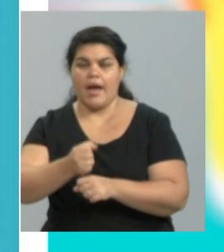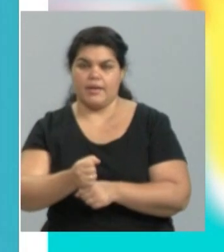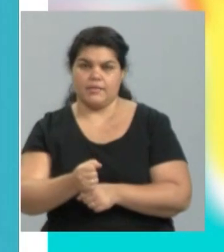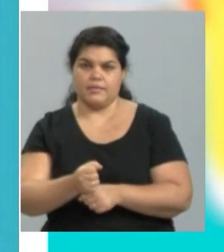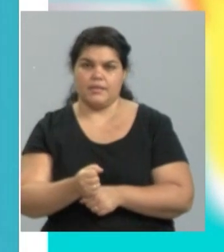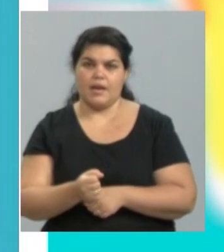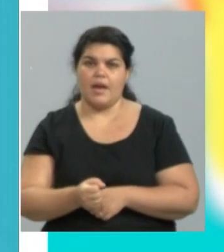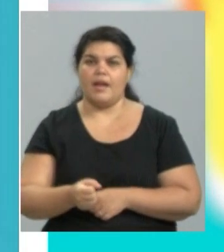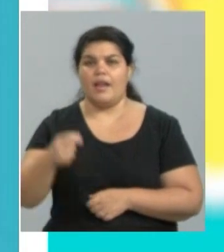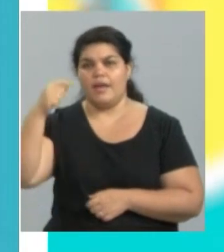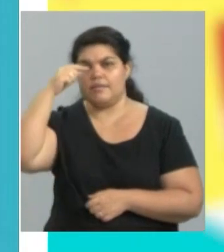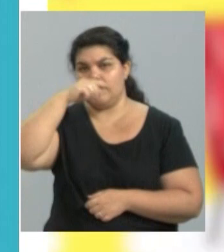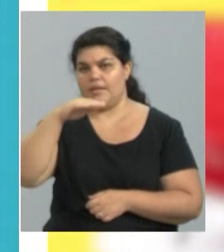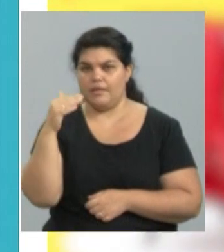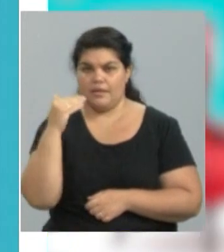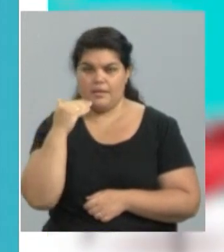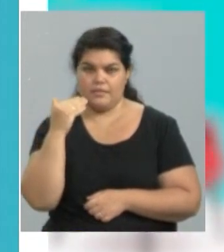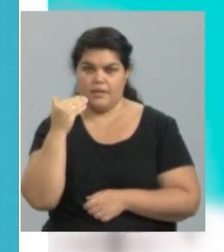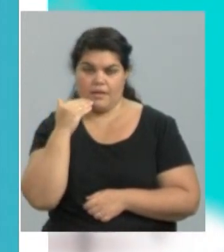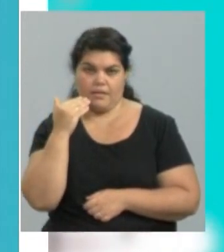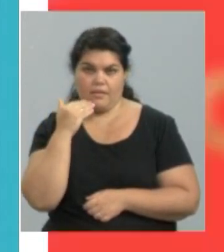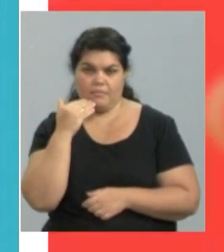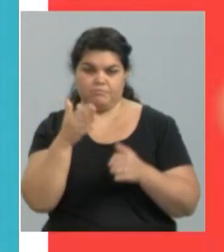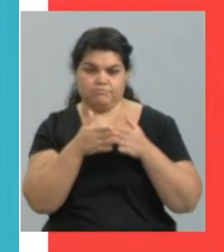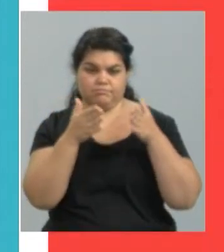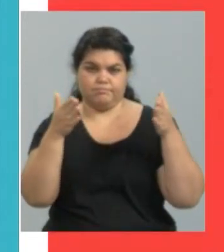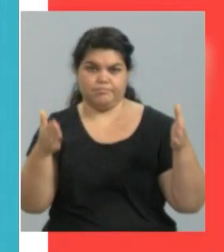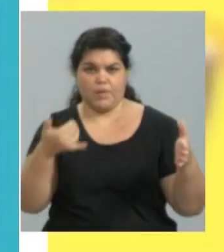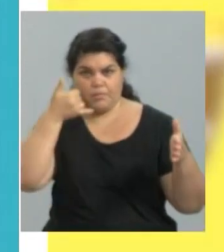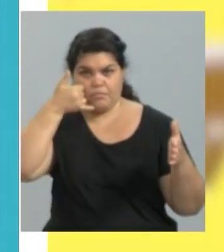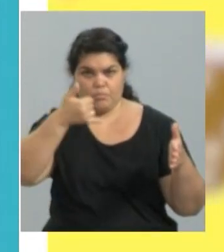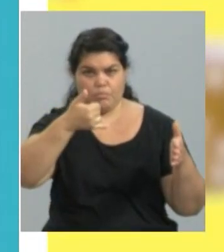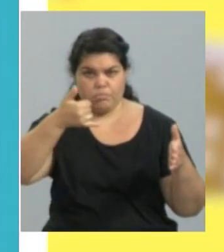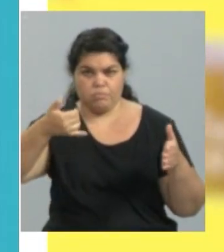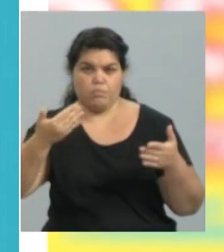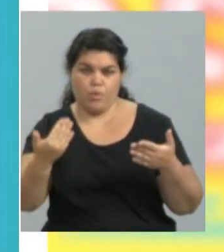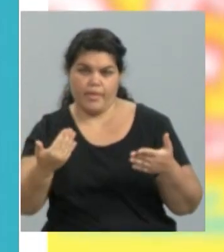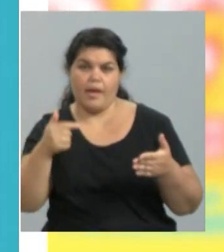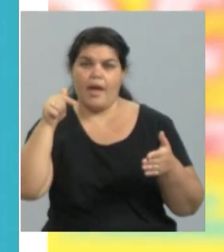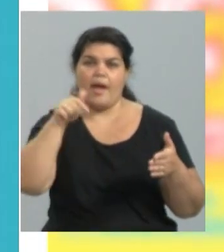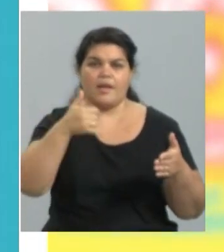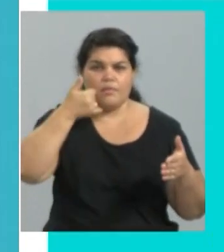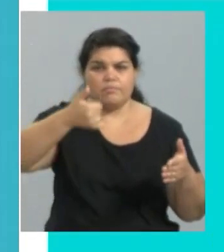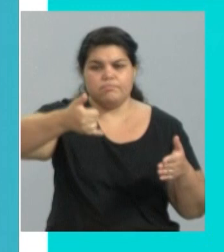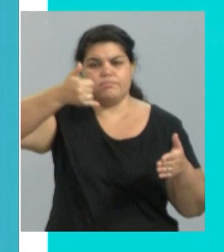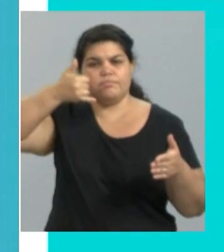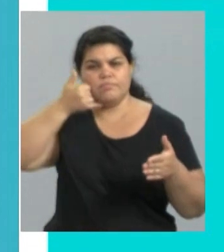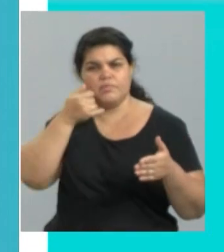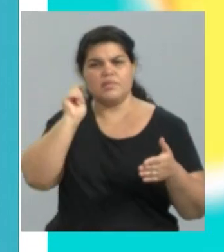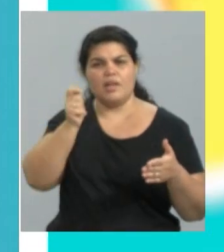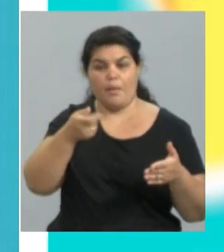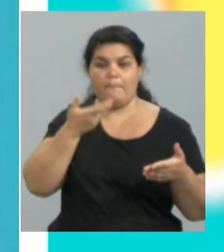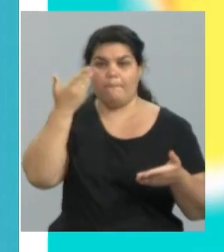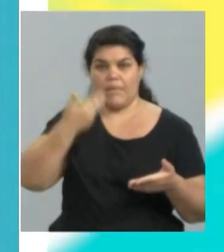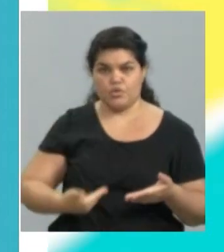a las 19, ¿no? Entonces, esta línea va a funcionar con asesores y asesoras que van